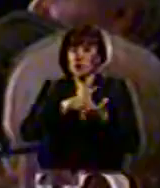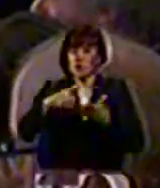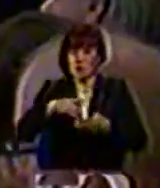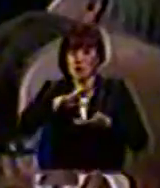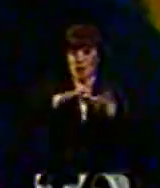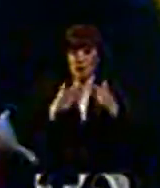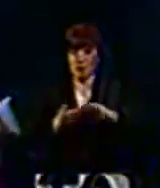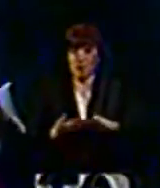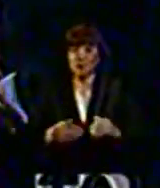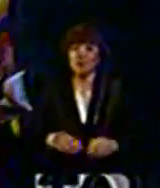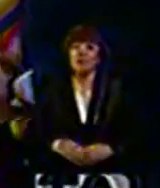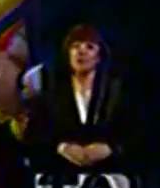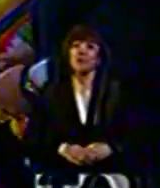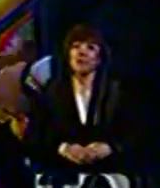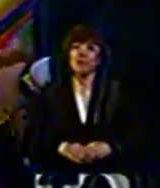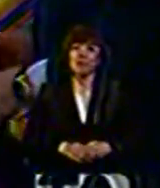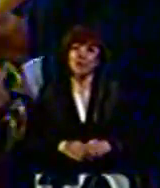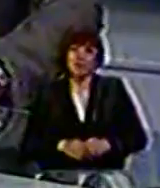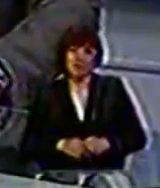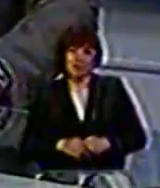maria gràcia costa 24 horas